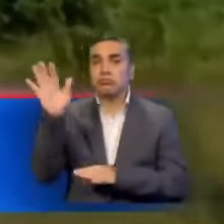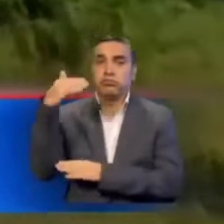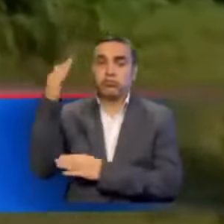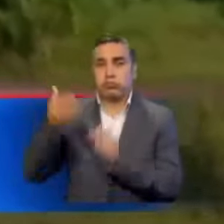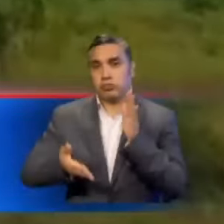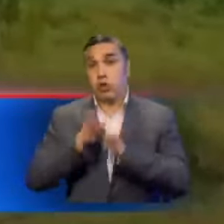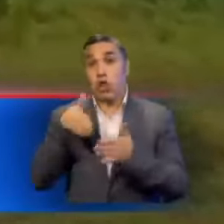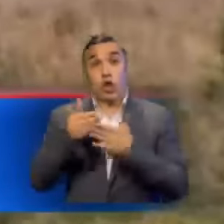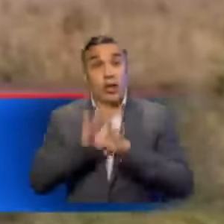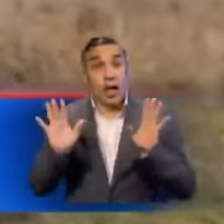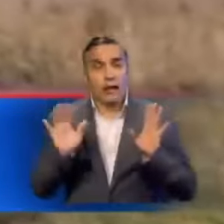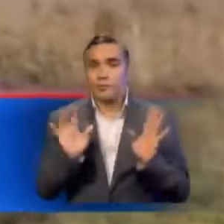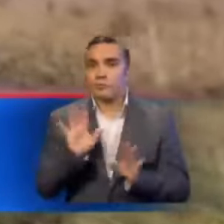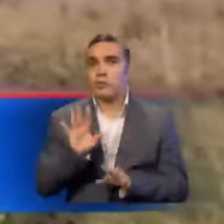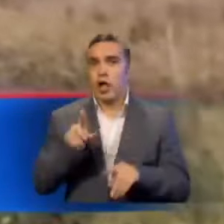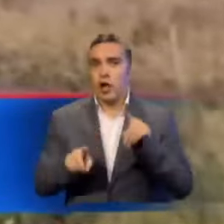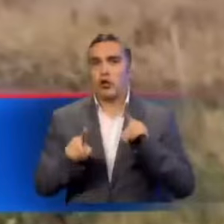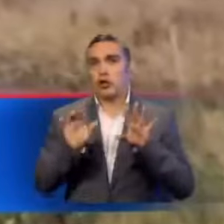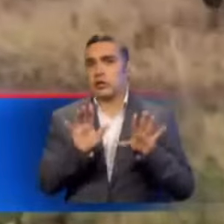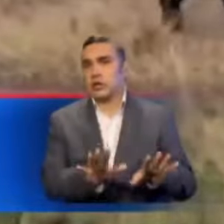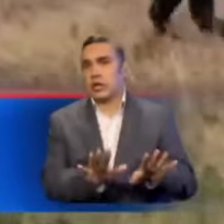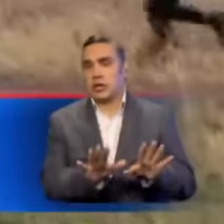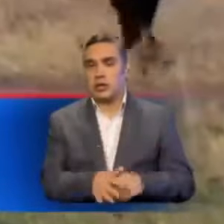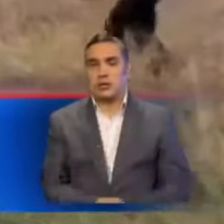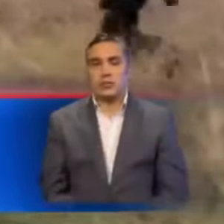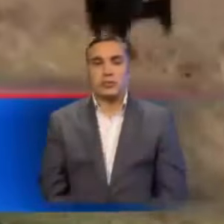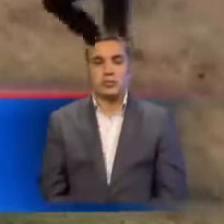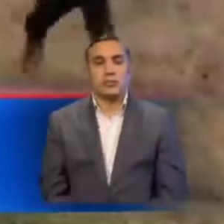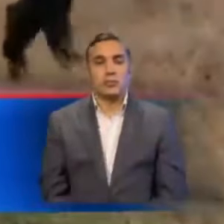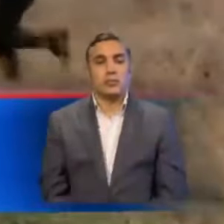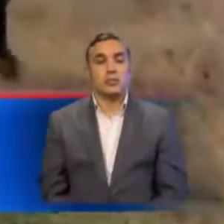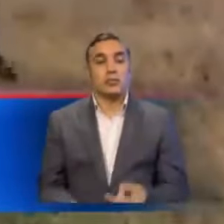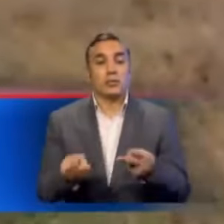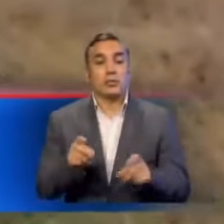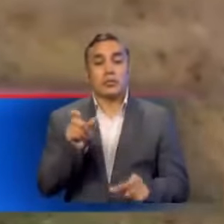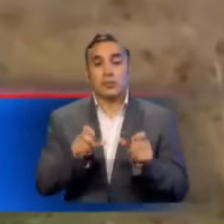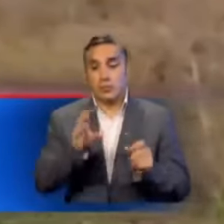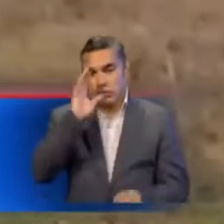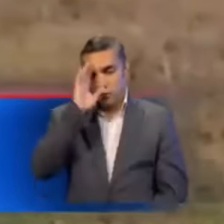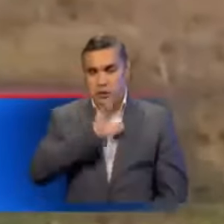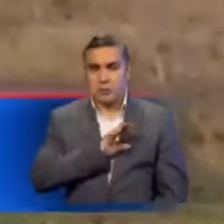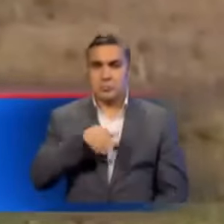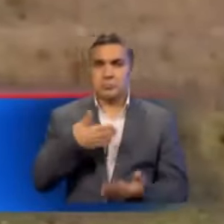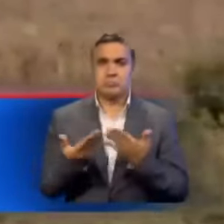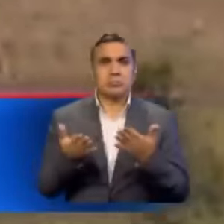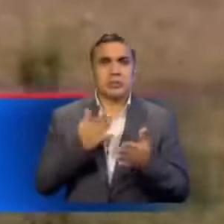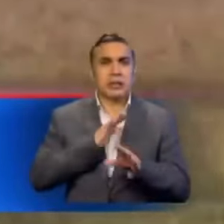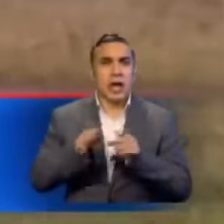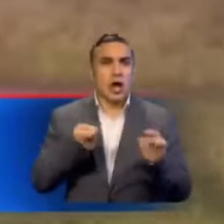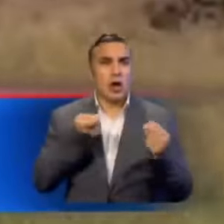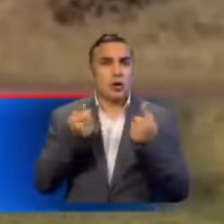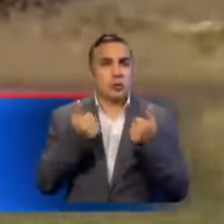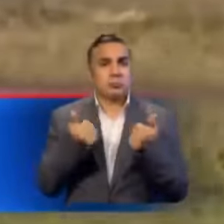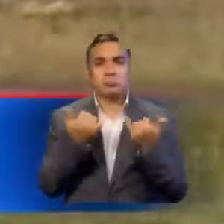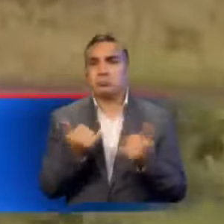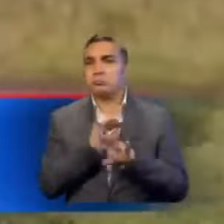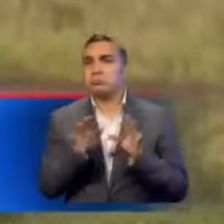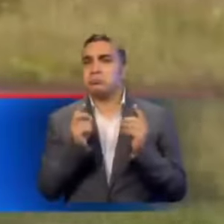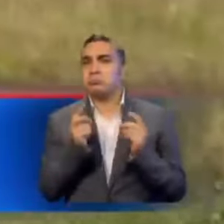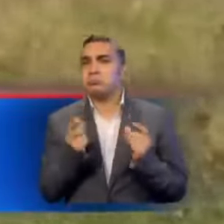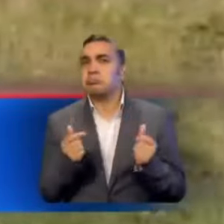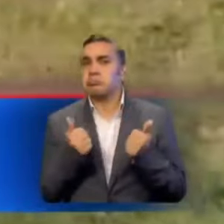ambulancias, no todas, porque hay alguna que todavía está en el interior. Asimismo el personal policial, al parecer todo está bajo control a esta hora. Se